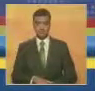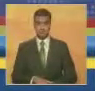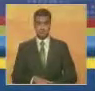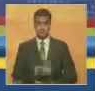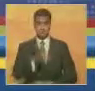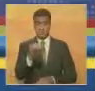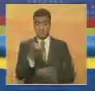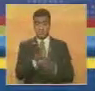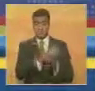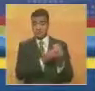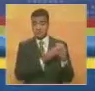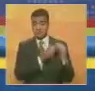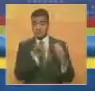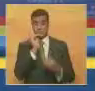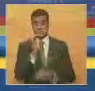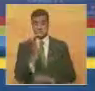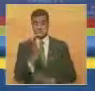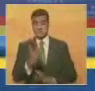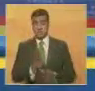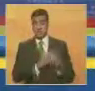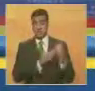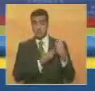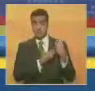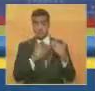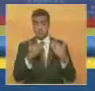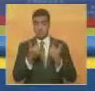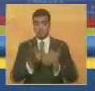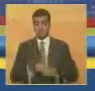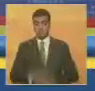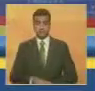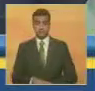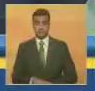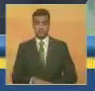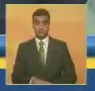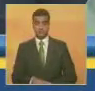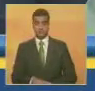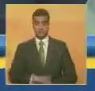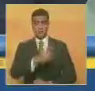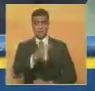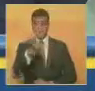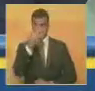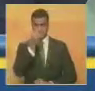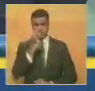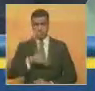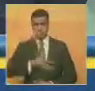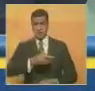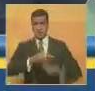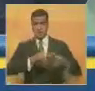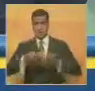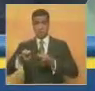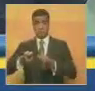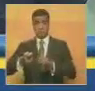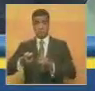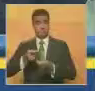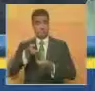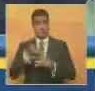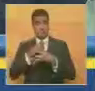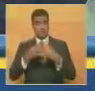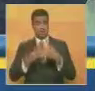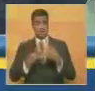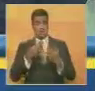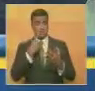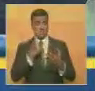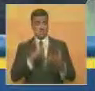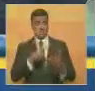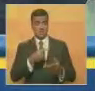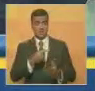notificado de la manera debida las autoridades de salud del país las personas entiendo podían ir a comprar incluso de estos implantes en una cadena